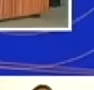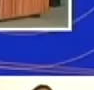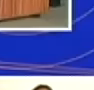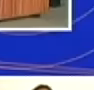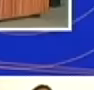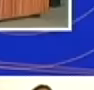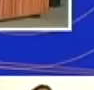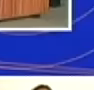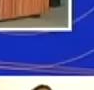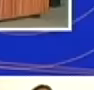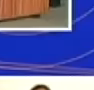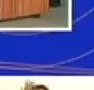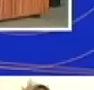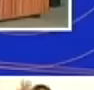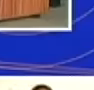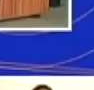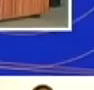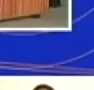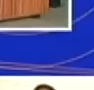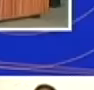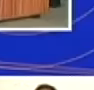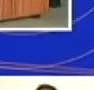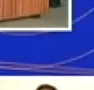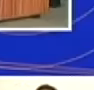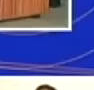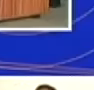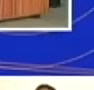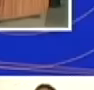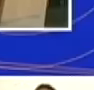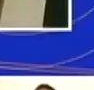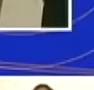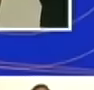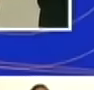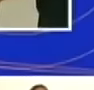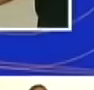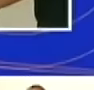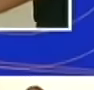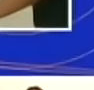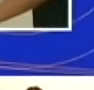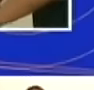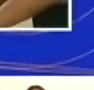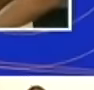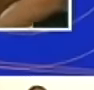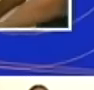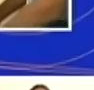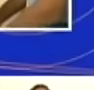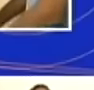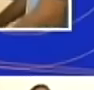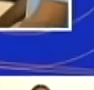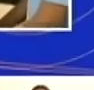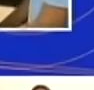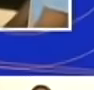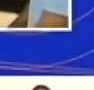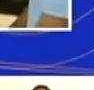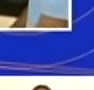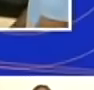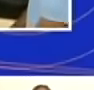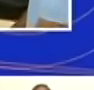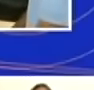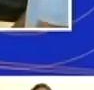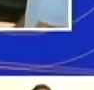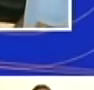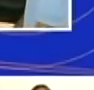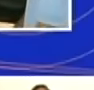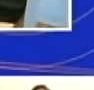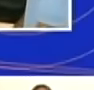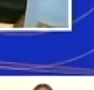hoy para participar, expresar su opinión y su voluntad. Los felicito, muchachos